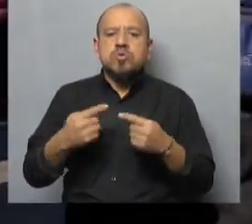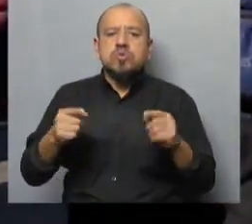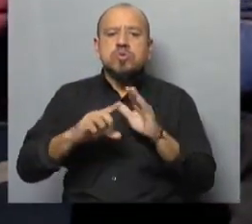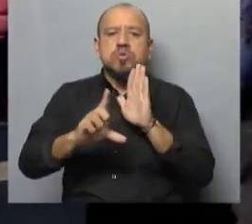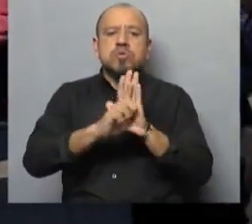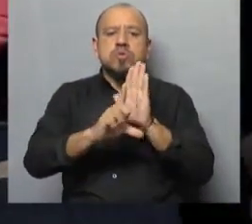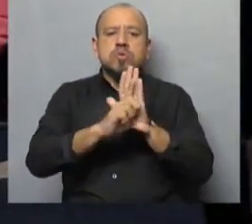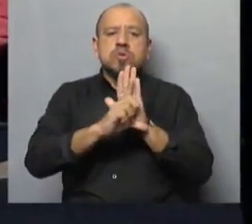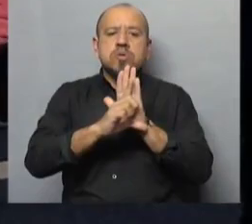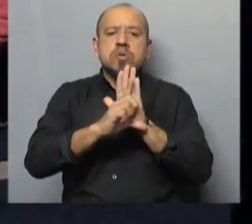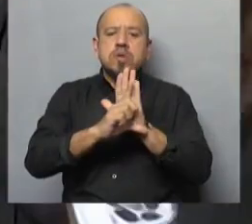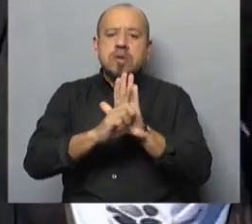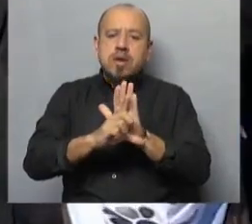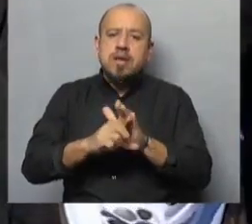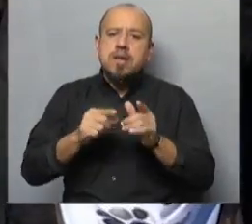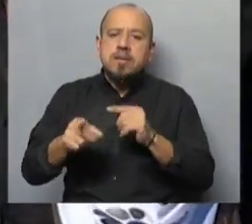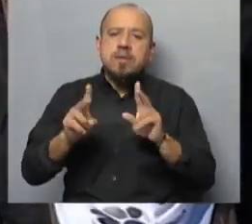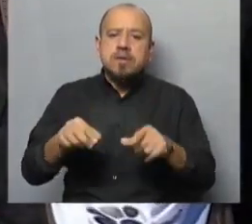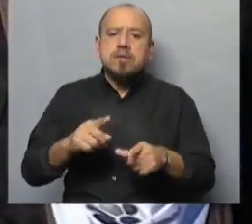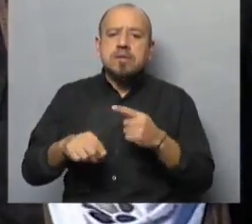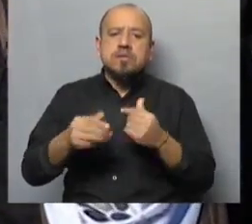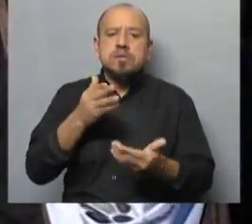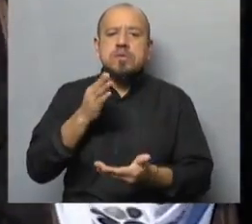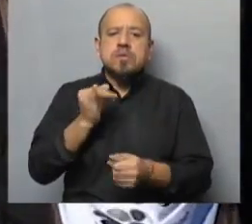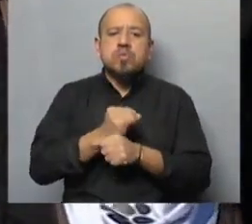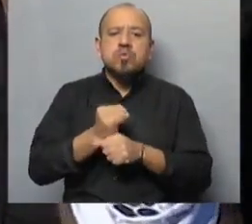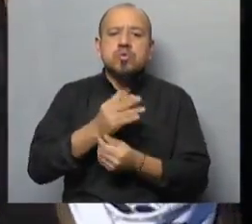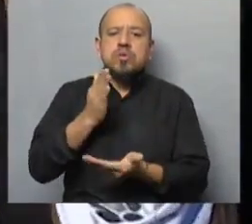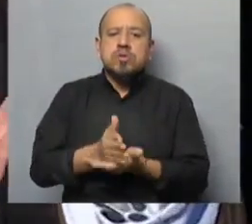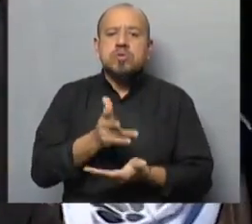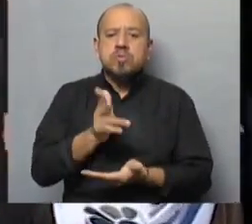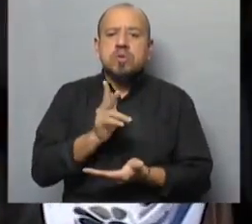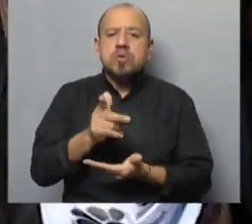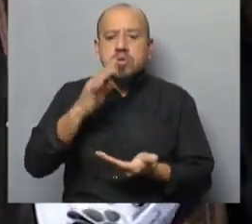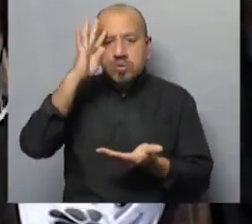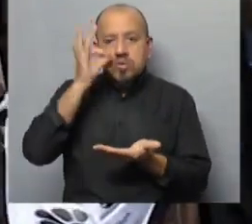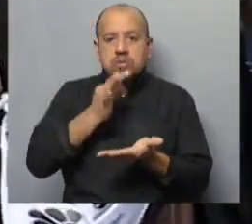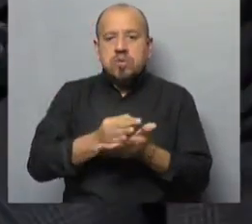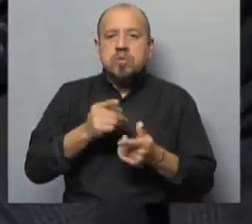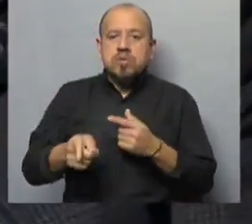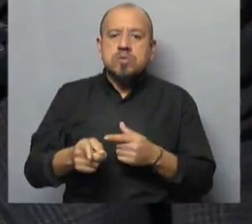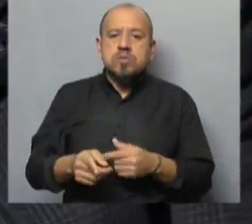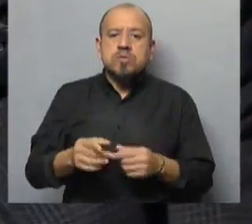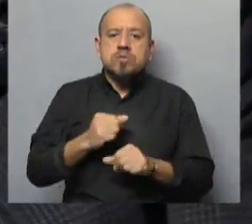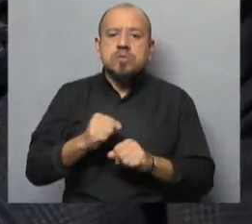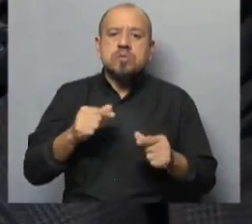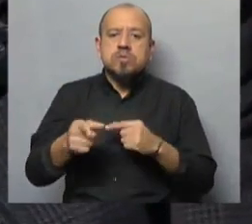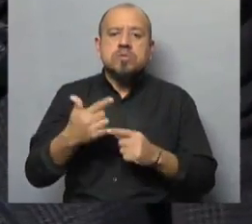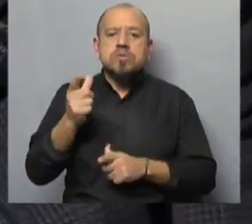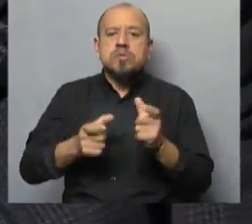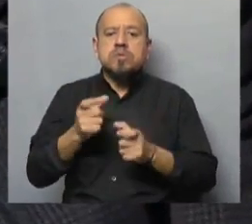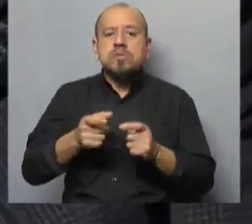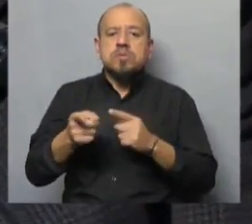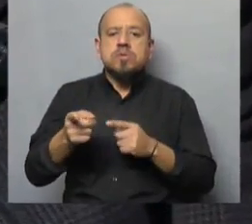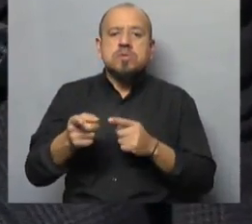vigente para defender la discusión nacional de derechos humanos y defensoría del pueblo a la que pueden acudir las personas cuando se